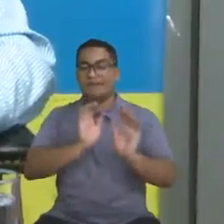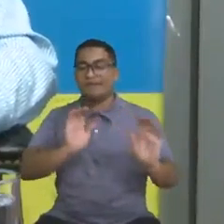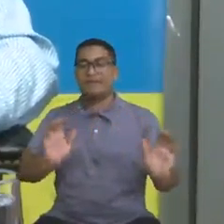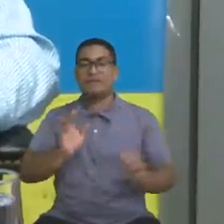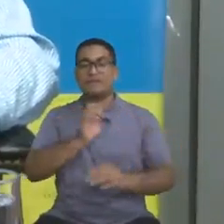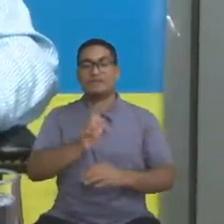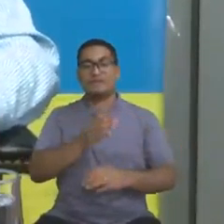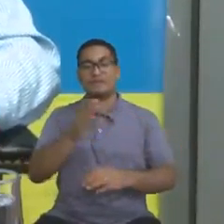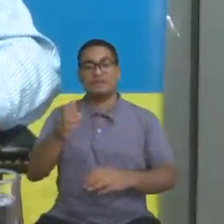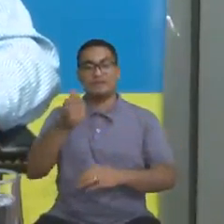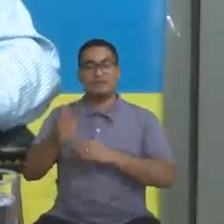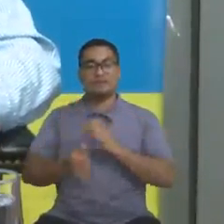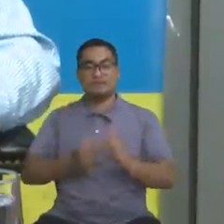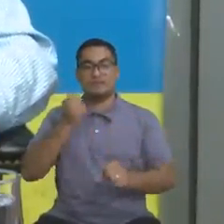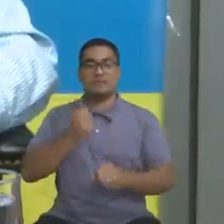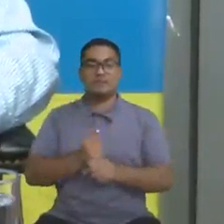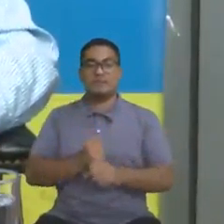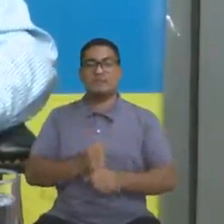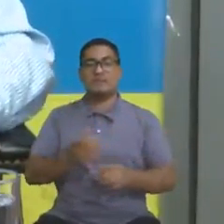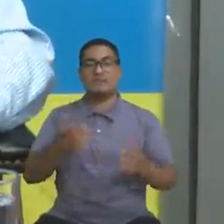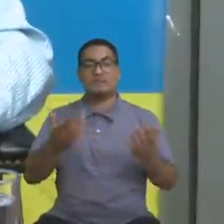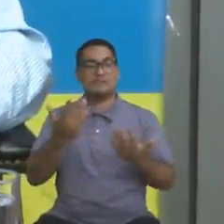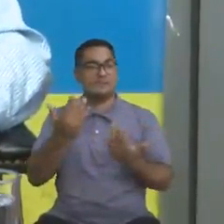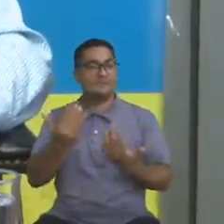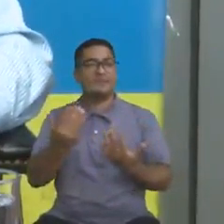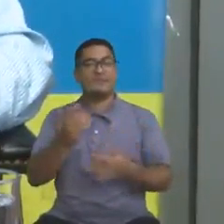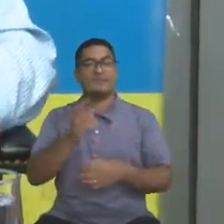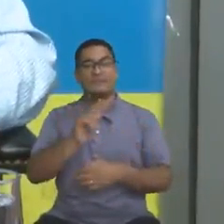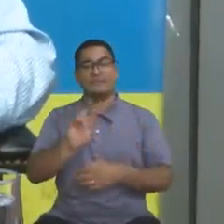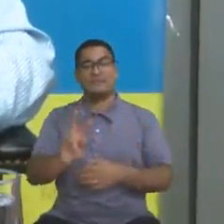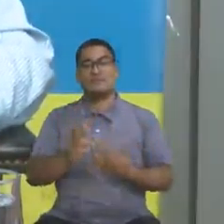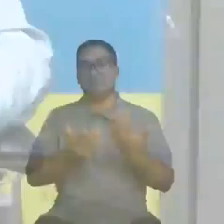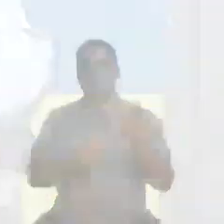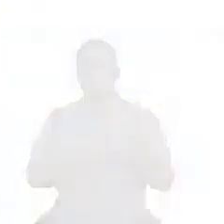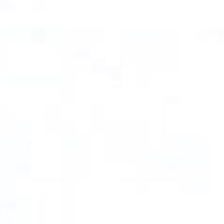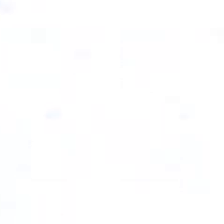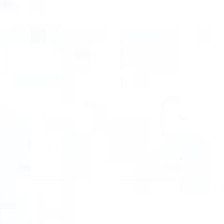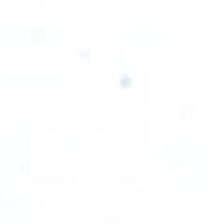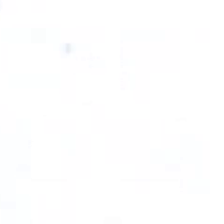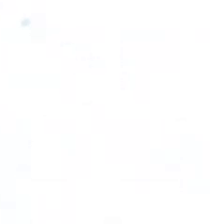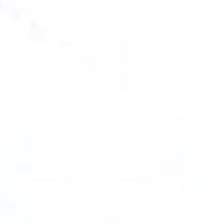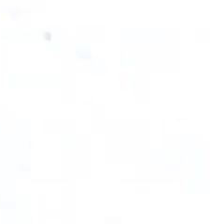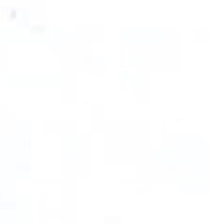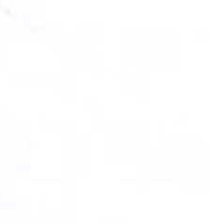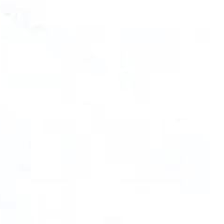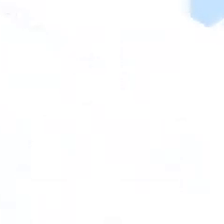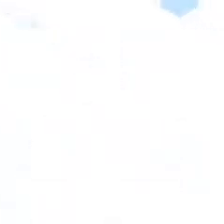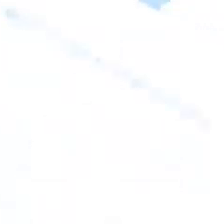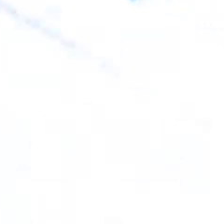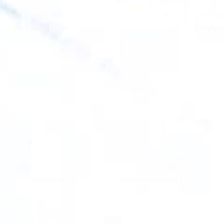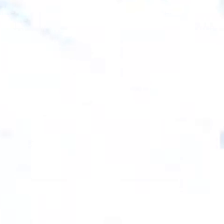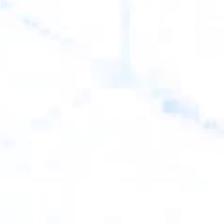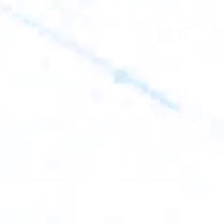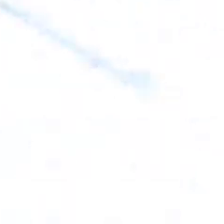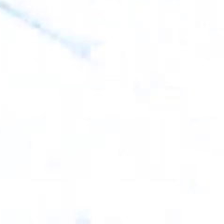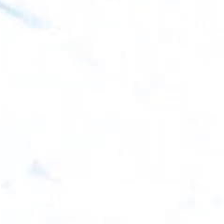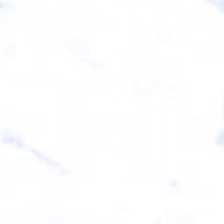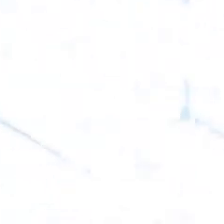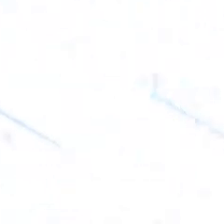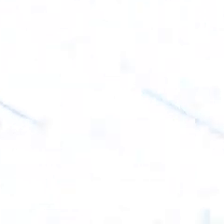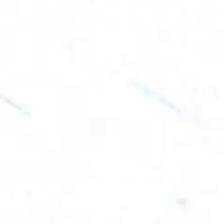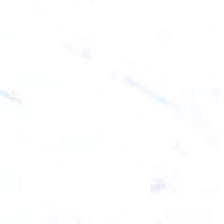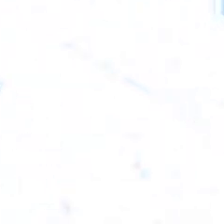cabo, o este programa que está llevando a cabo el buen gobierno sandinista a través del Ministerio de Salud, como es el